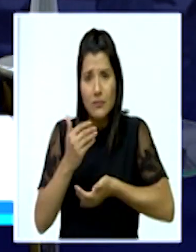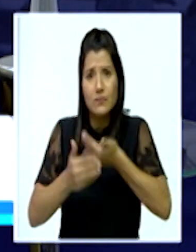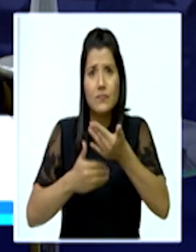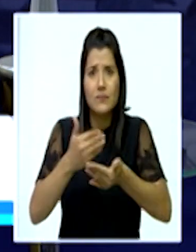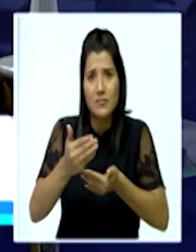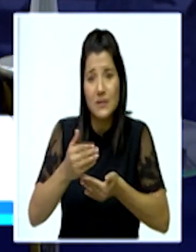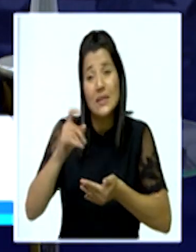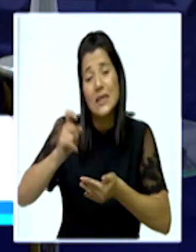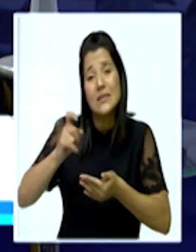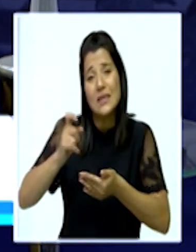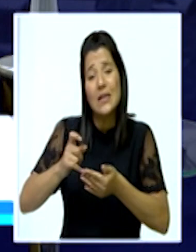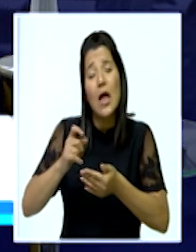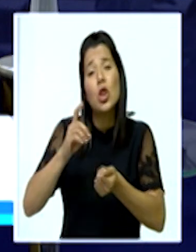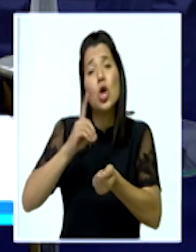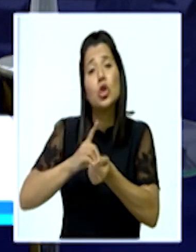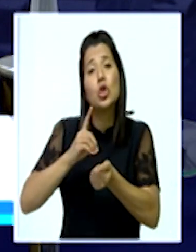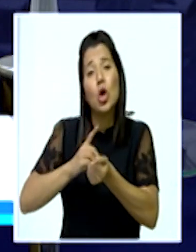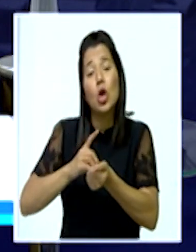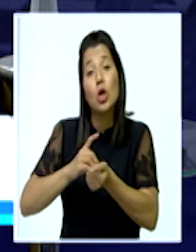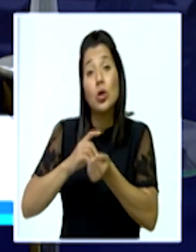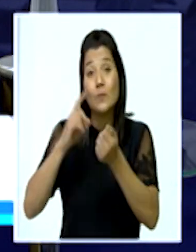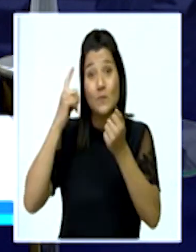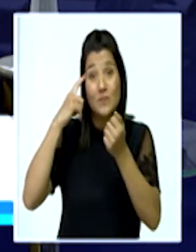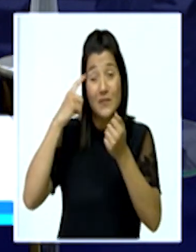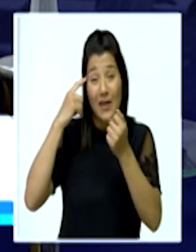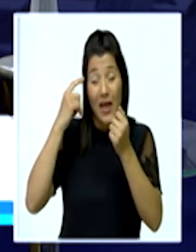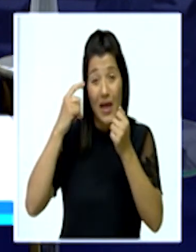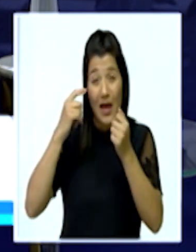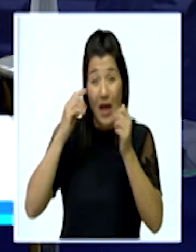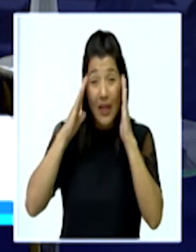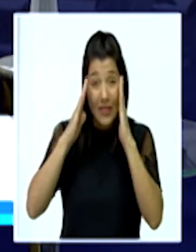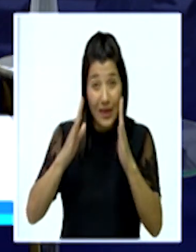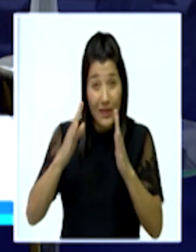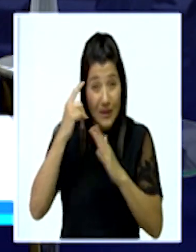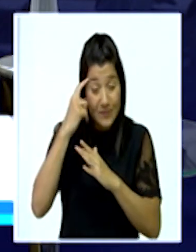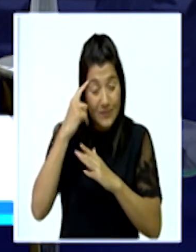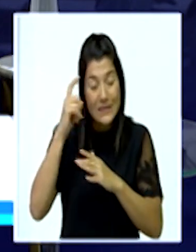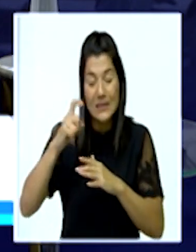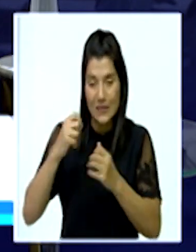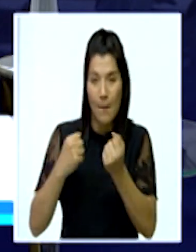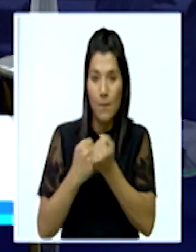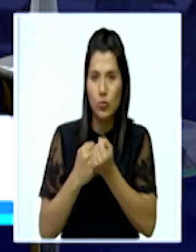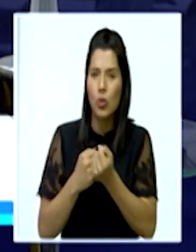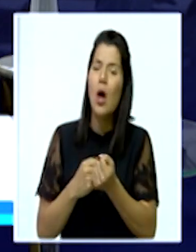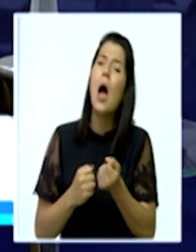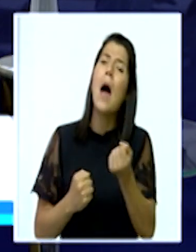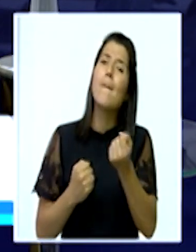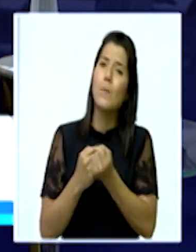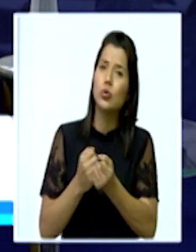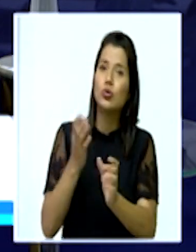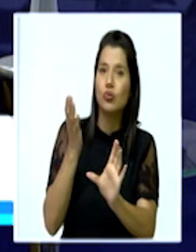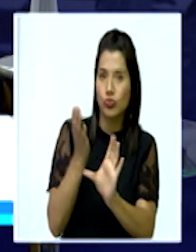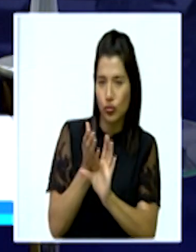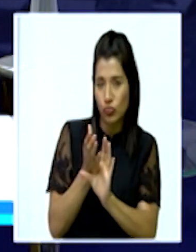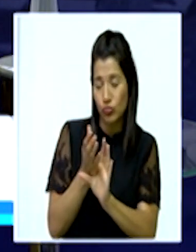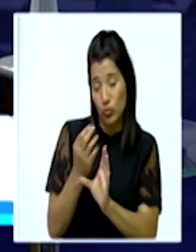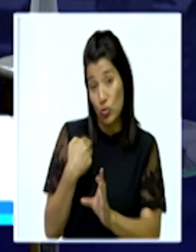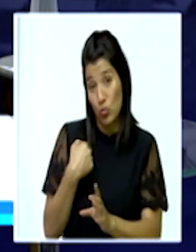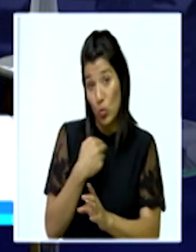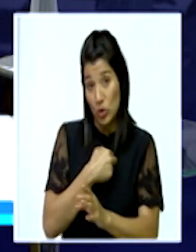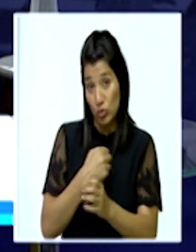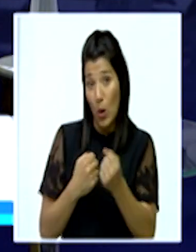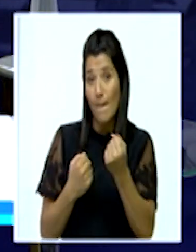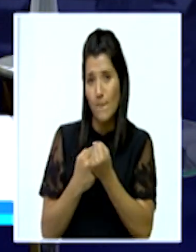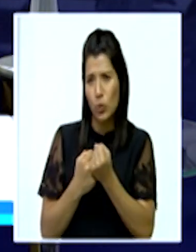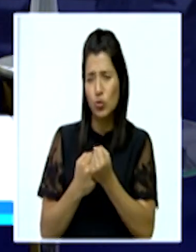con psiquiatría porque necesita una medicación psiquiátrica y el apoyo terapéutico psicológico que es el nuestro, que sería